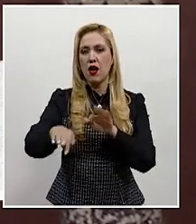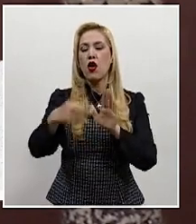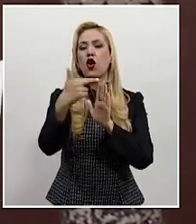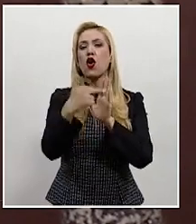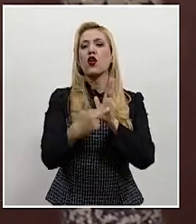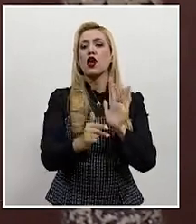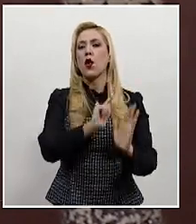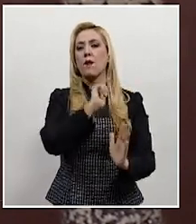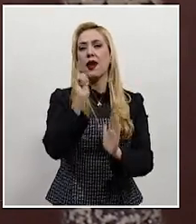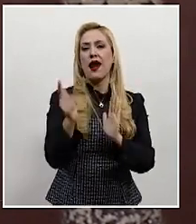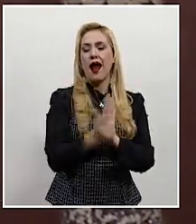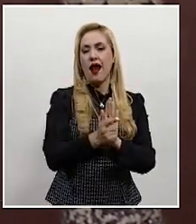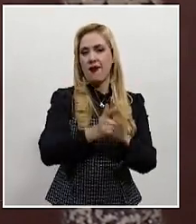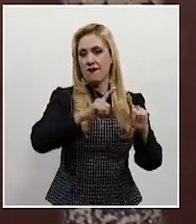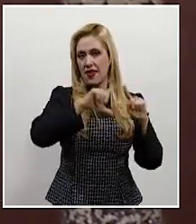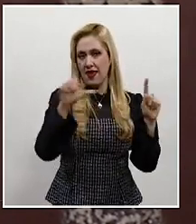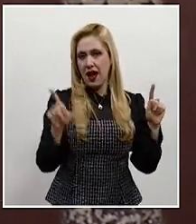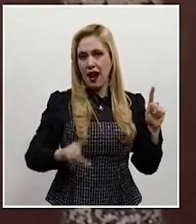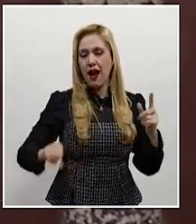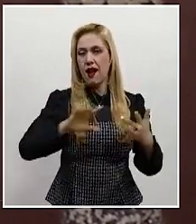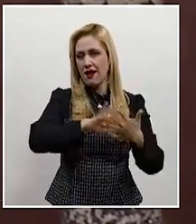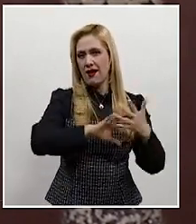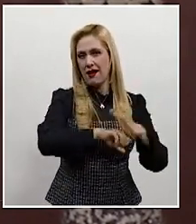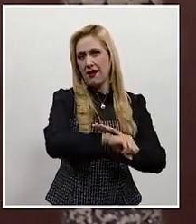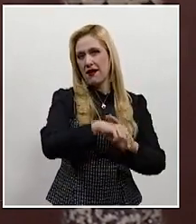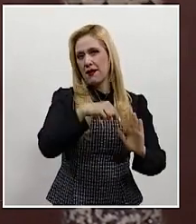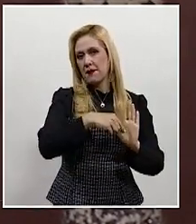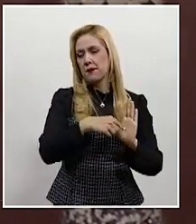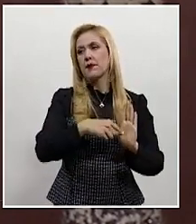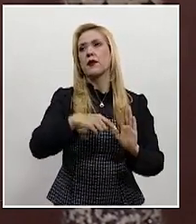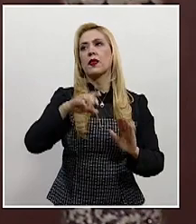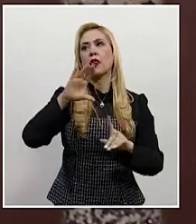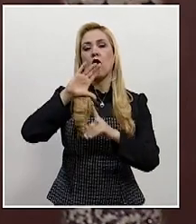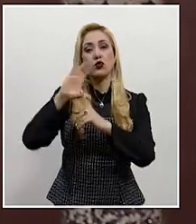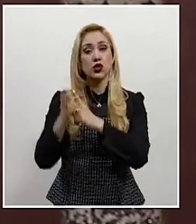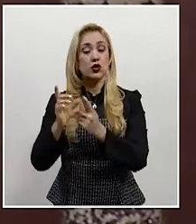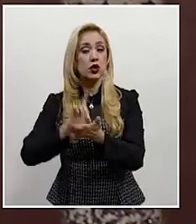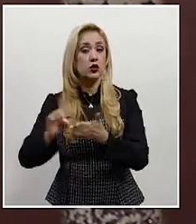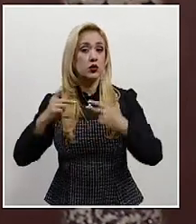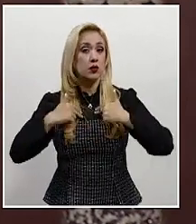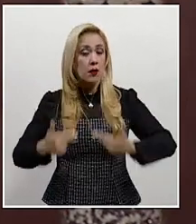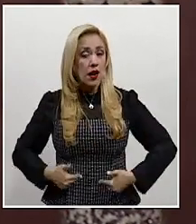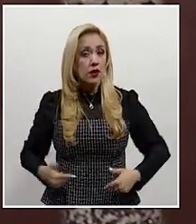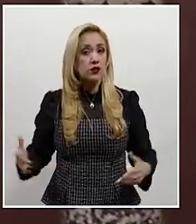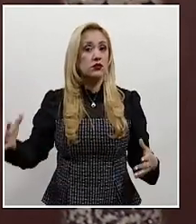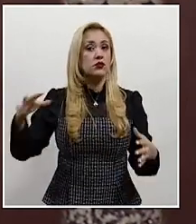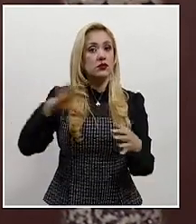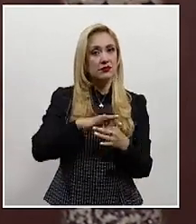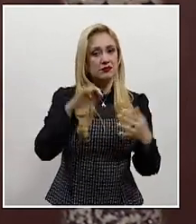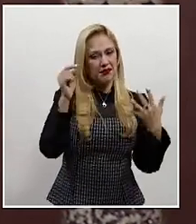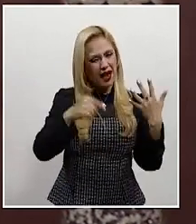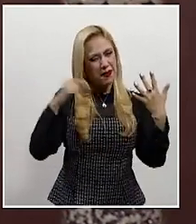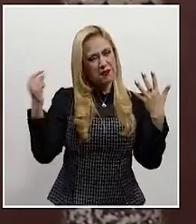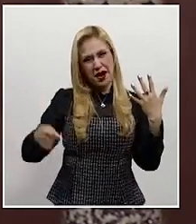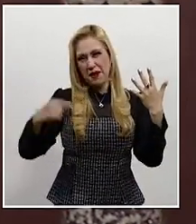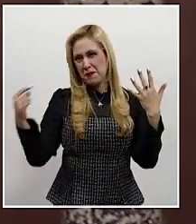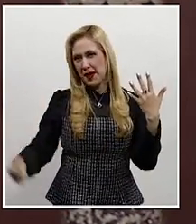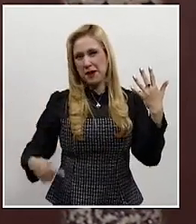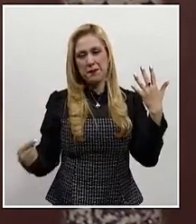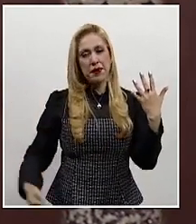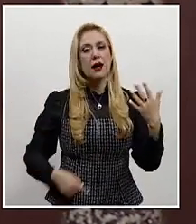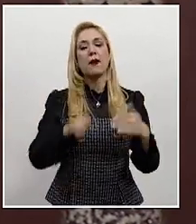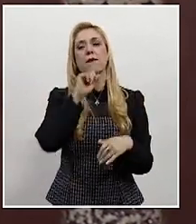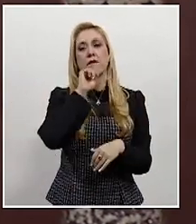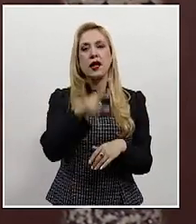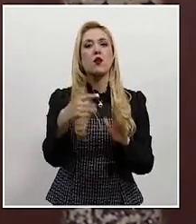Penal Federal, la Ley de Comisión Nacional de los Derechos Humanos, y efectivamente todavía estamos trabajando, tenemos que hablar en tema de